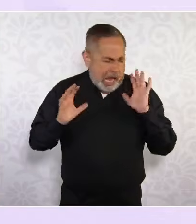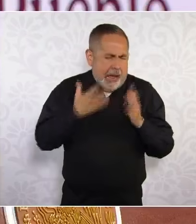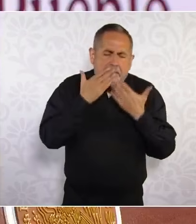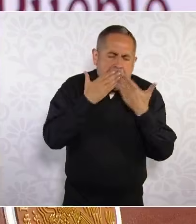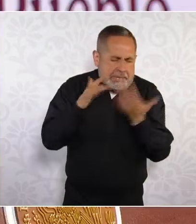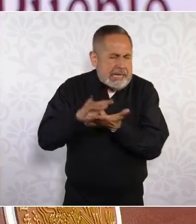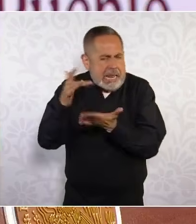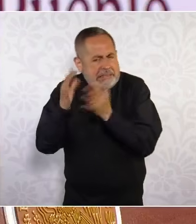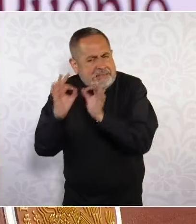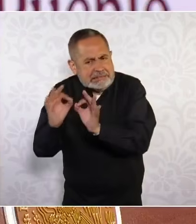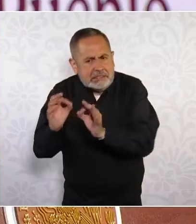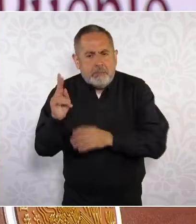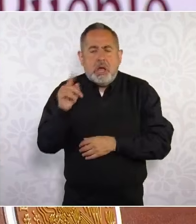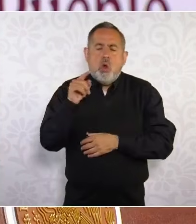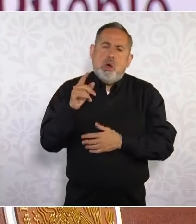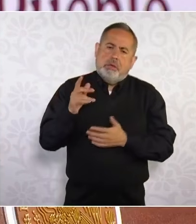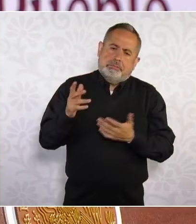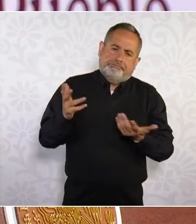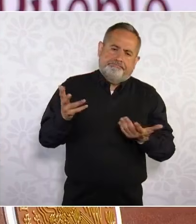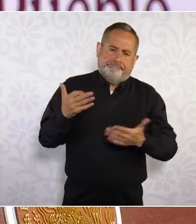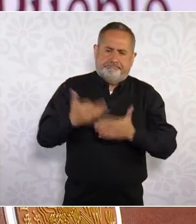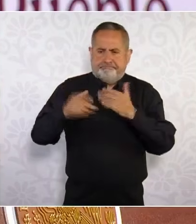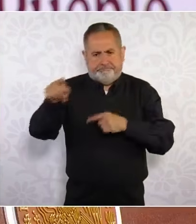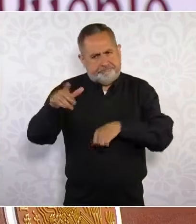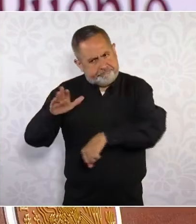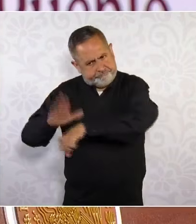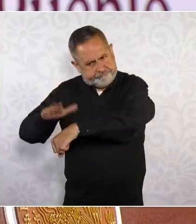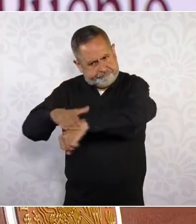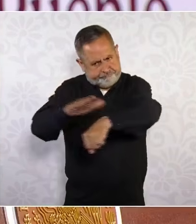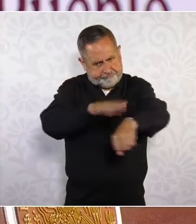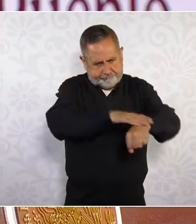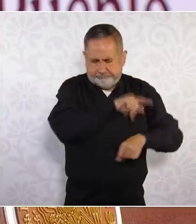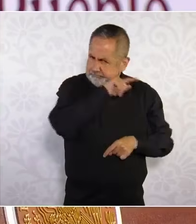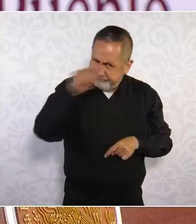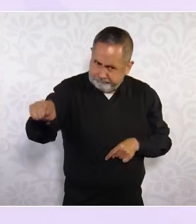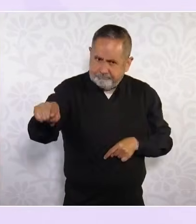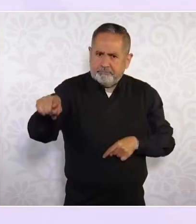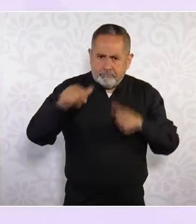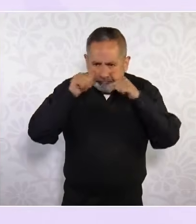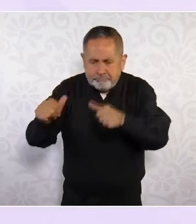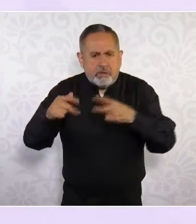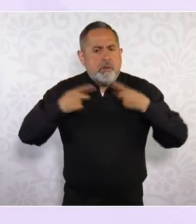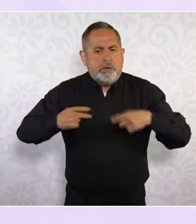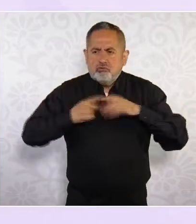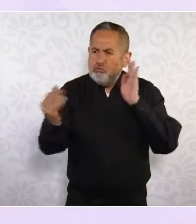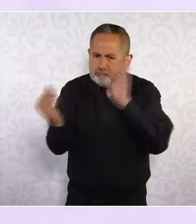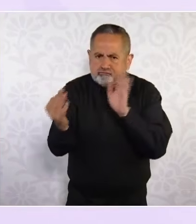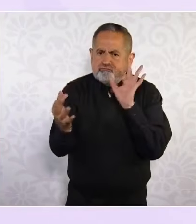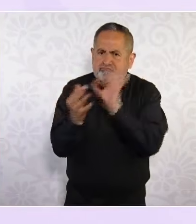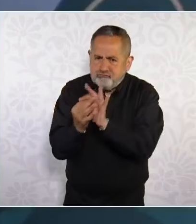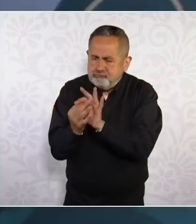transformación. Pero pues es un llamado a todas y a todos de que hay que estar cerca de la gente, sobre